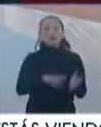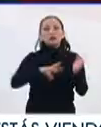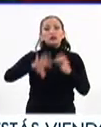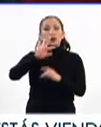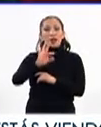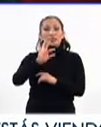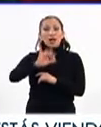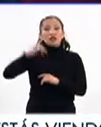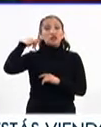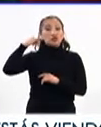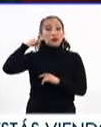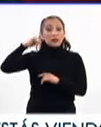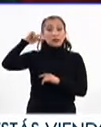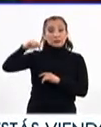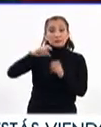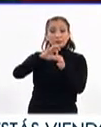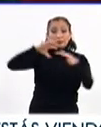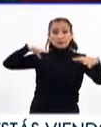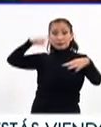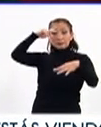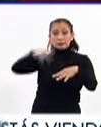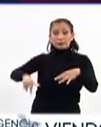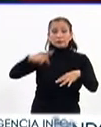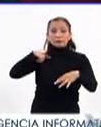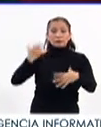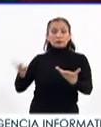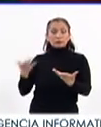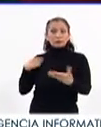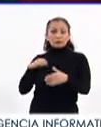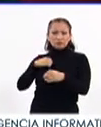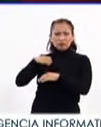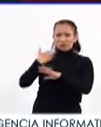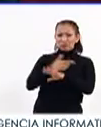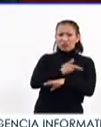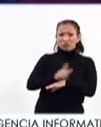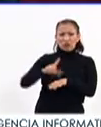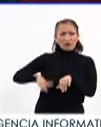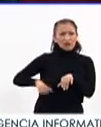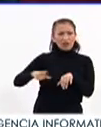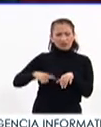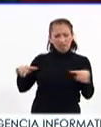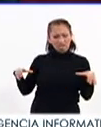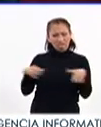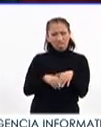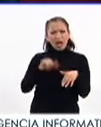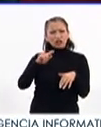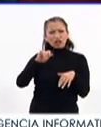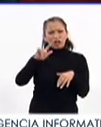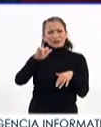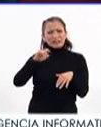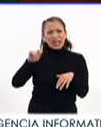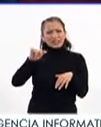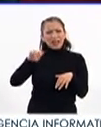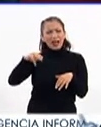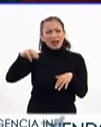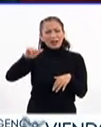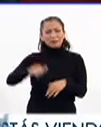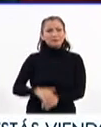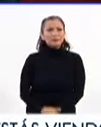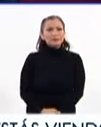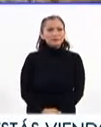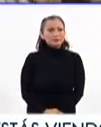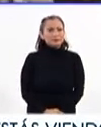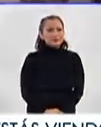En 1840, Yucatán se separa de México como protesta contra el gobierno centralista de Antonio López de Santa Anna.